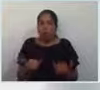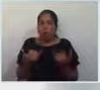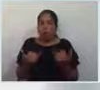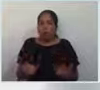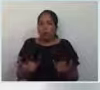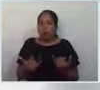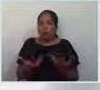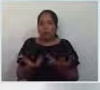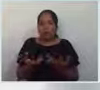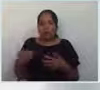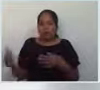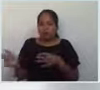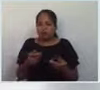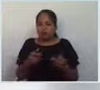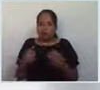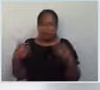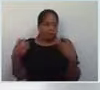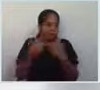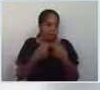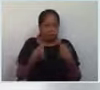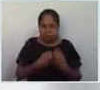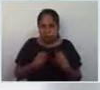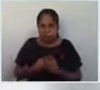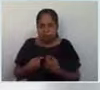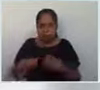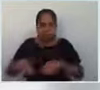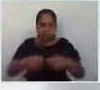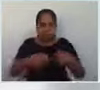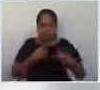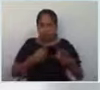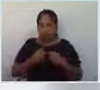algunos vándalos que fungen de